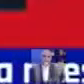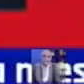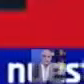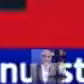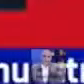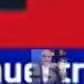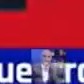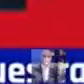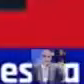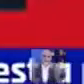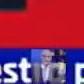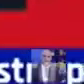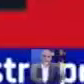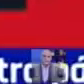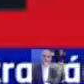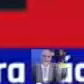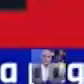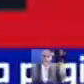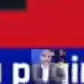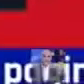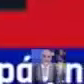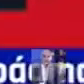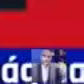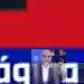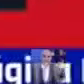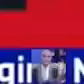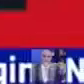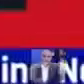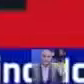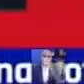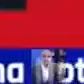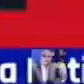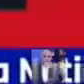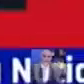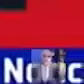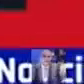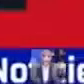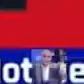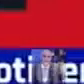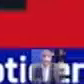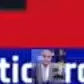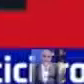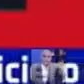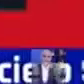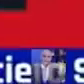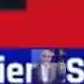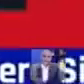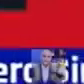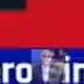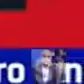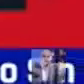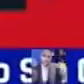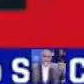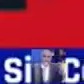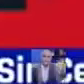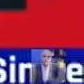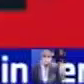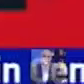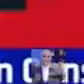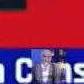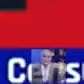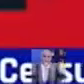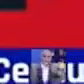director del IMSS, el que brincó del PAN a Morena, nuevamente Germán Martínez, ojo,